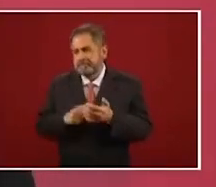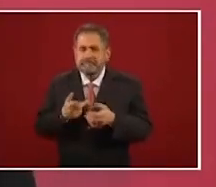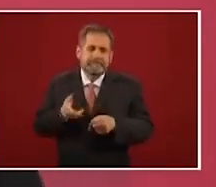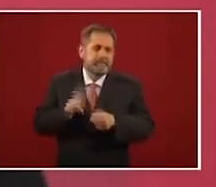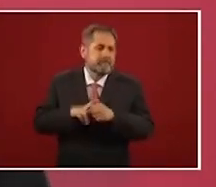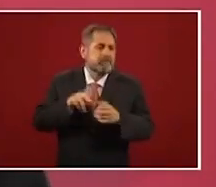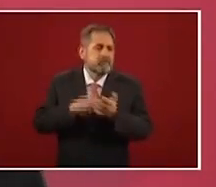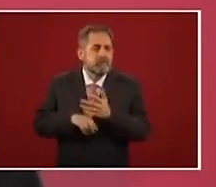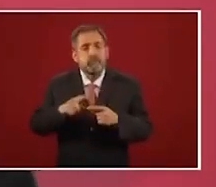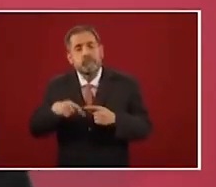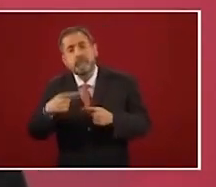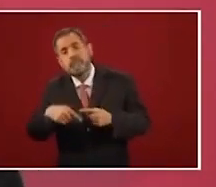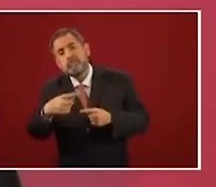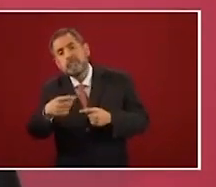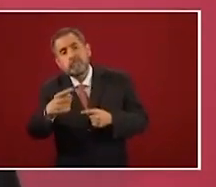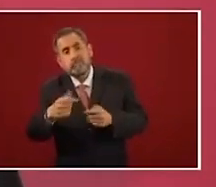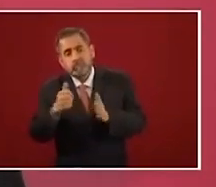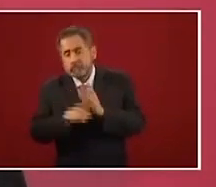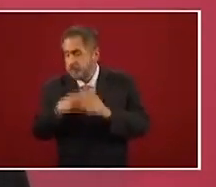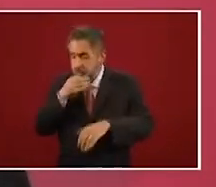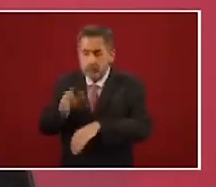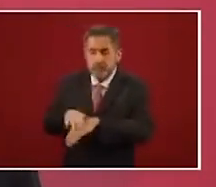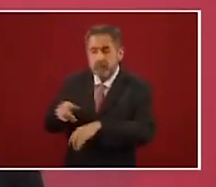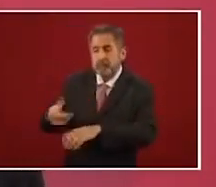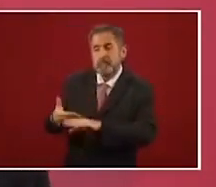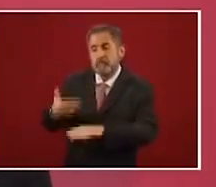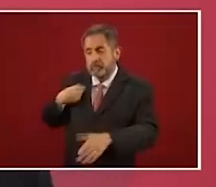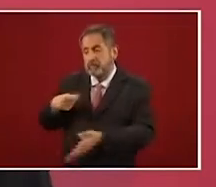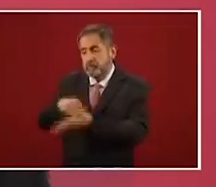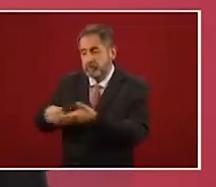las programadas, donde los familiares